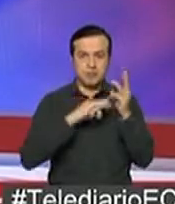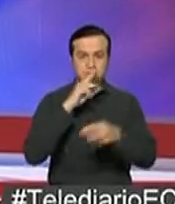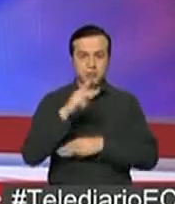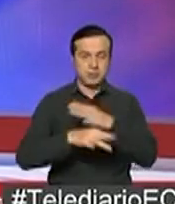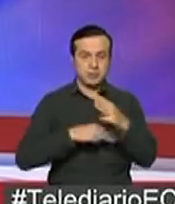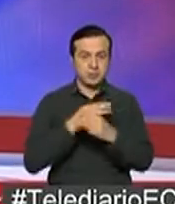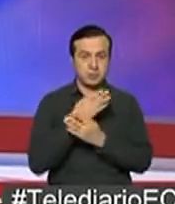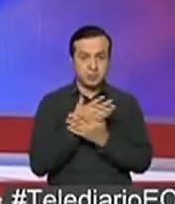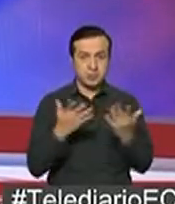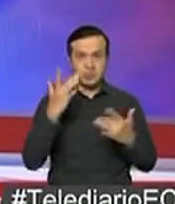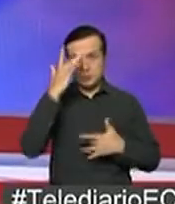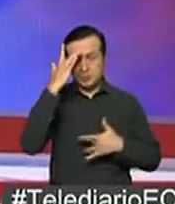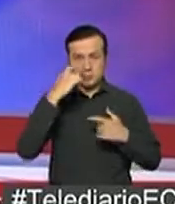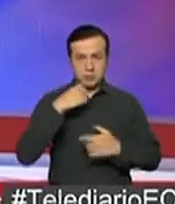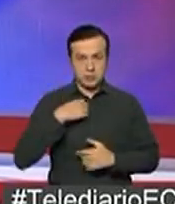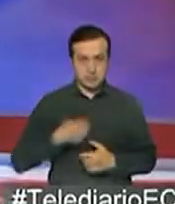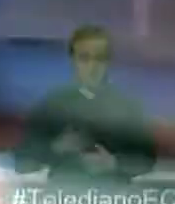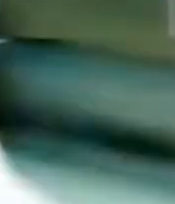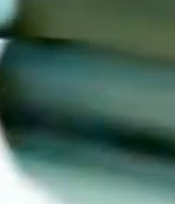entero el coronavirus